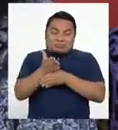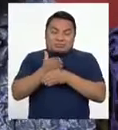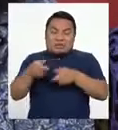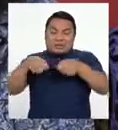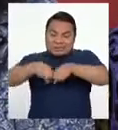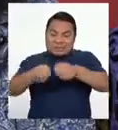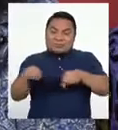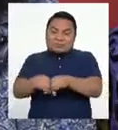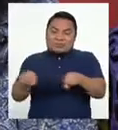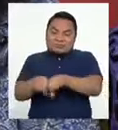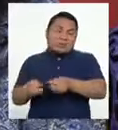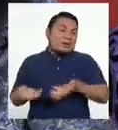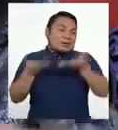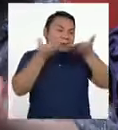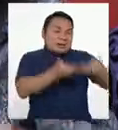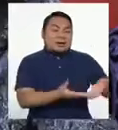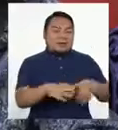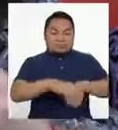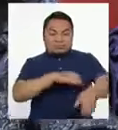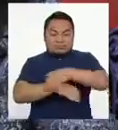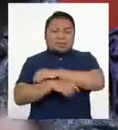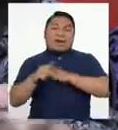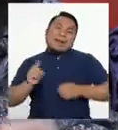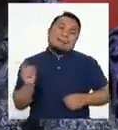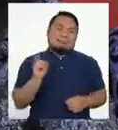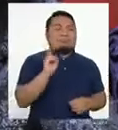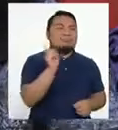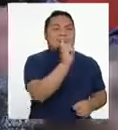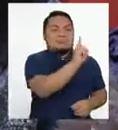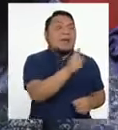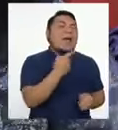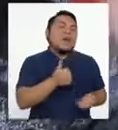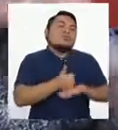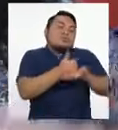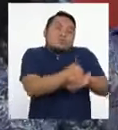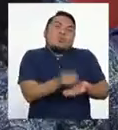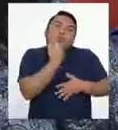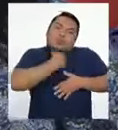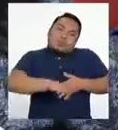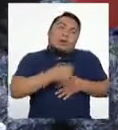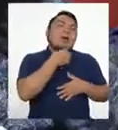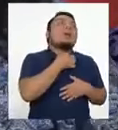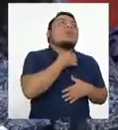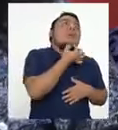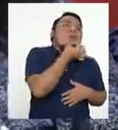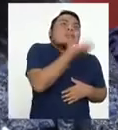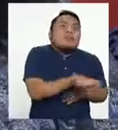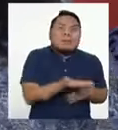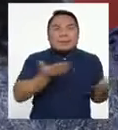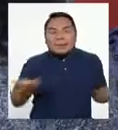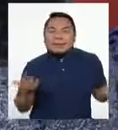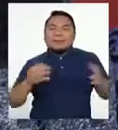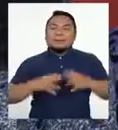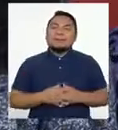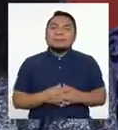zapatero arregle los zapatos de Doña Juana y vaya corriendo a la avellaneda a sacarle a su pollito la